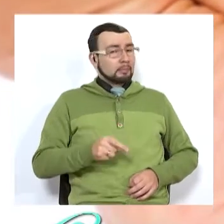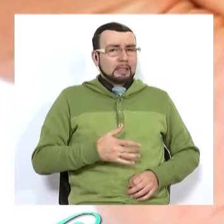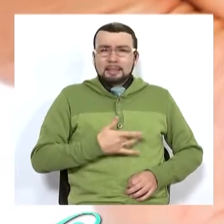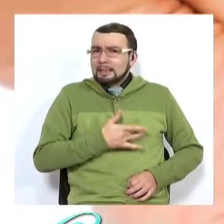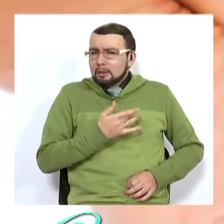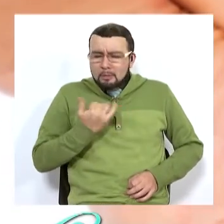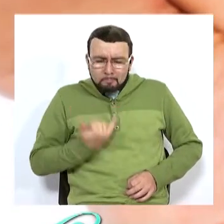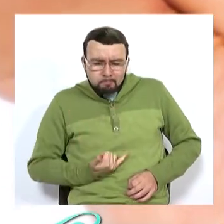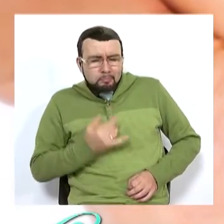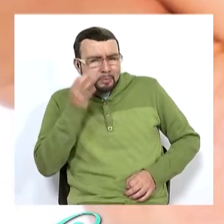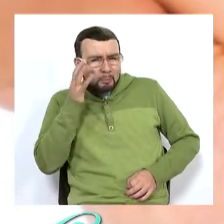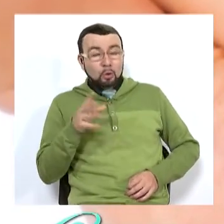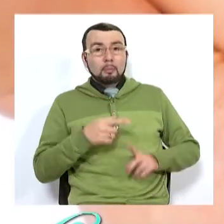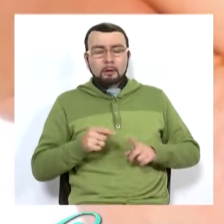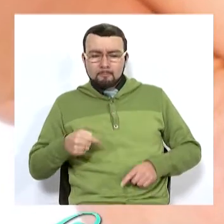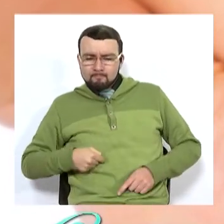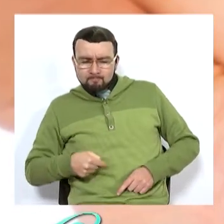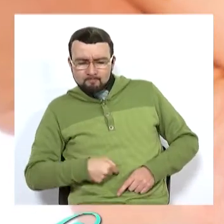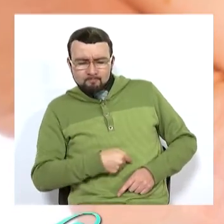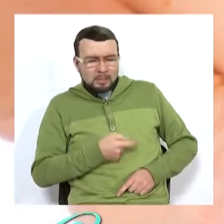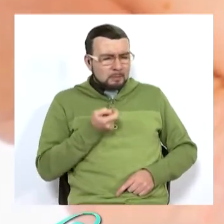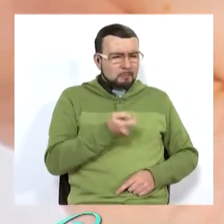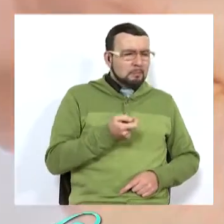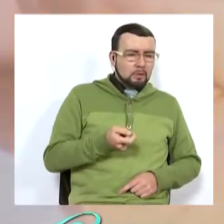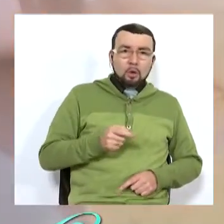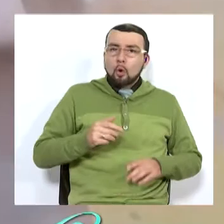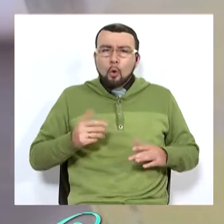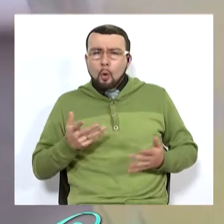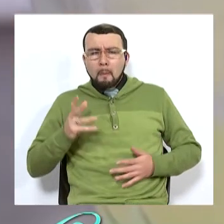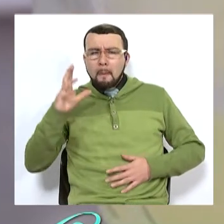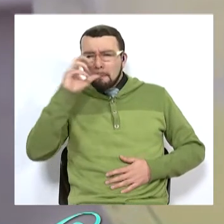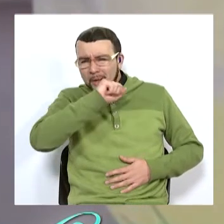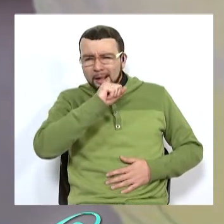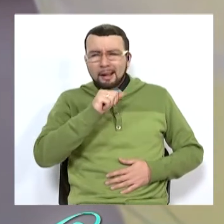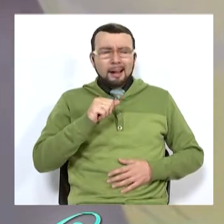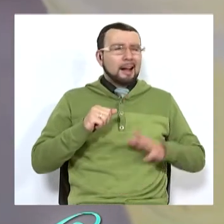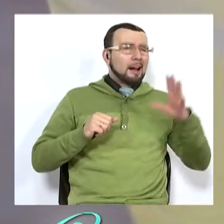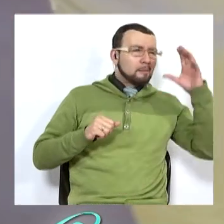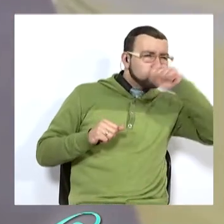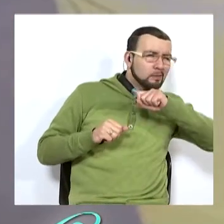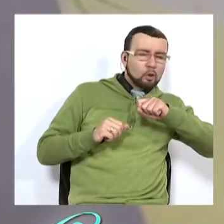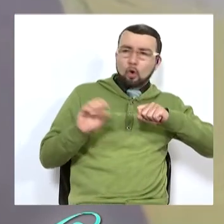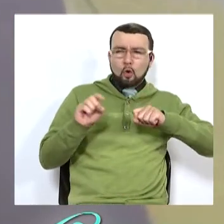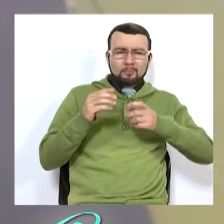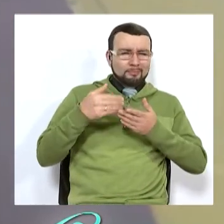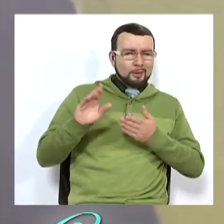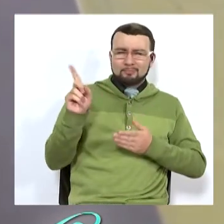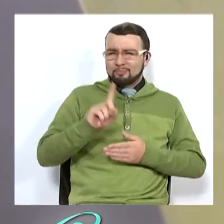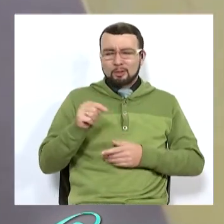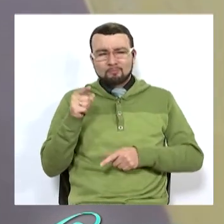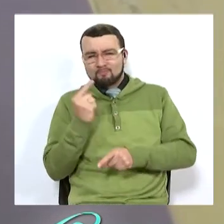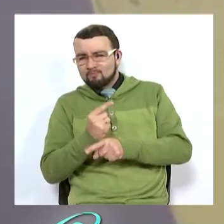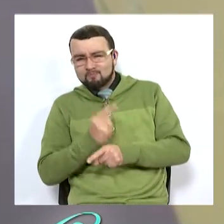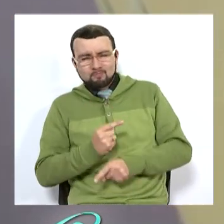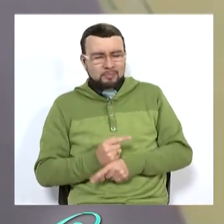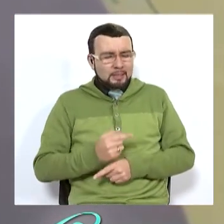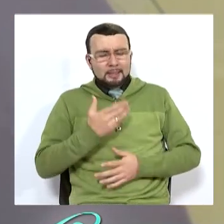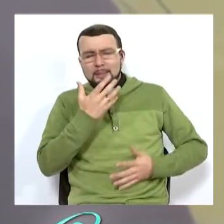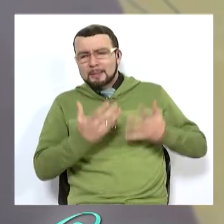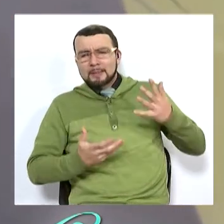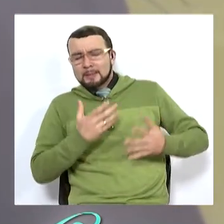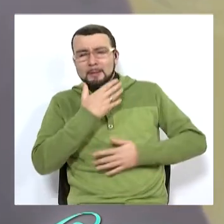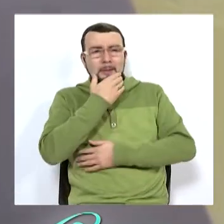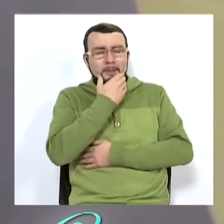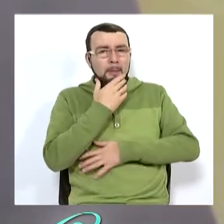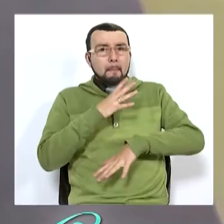síntomas, pero ¿cómo hacer para uno descartar, para uno darse cuenta realmente qué es lo